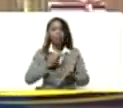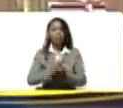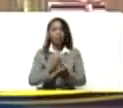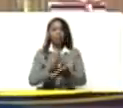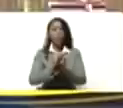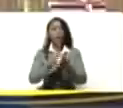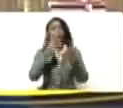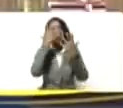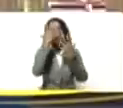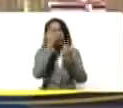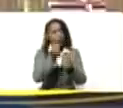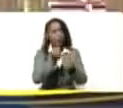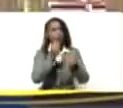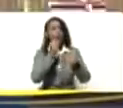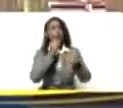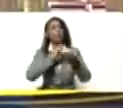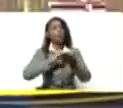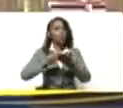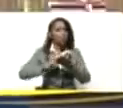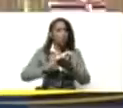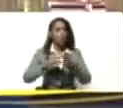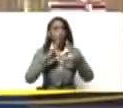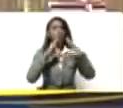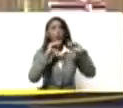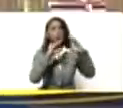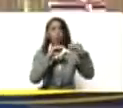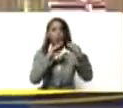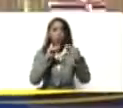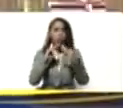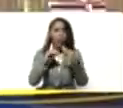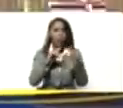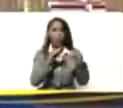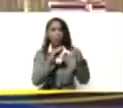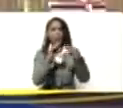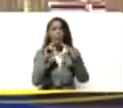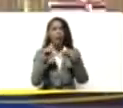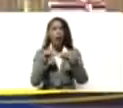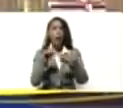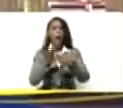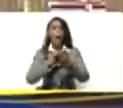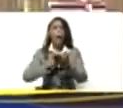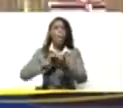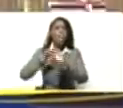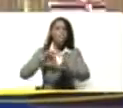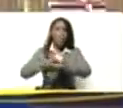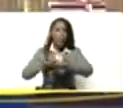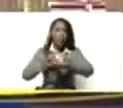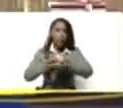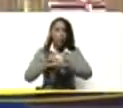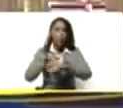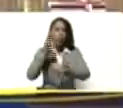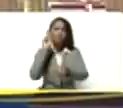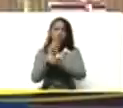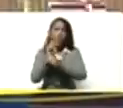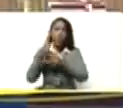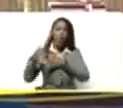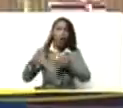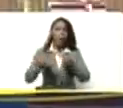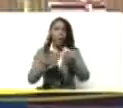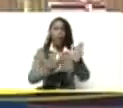métodos en medio de una pandemia que no cesa en el mundo es